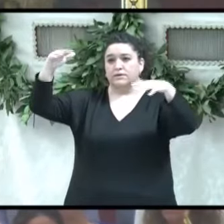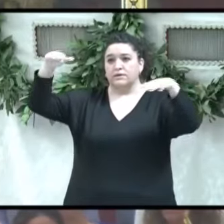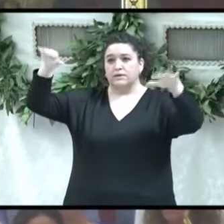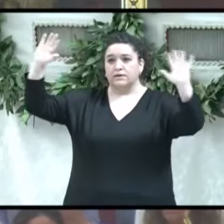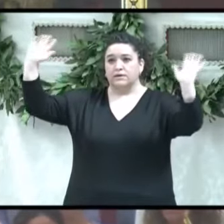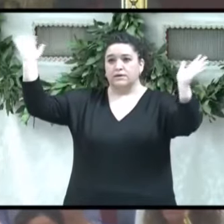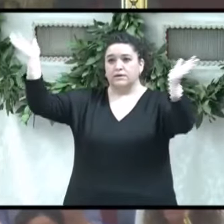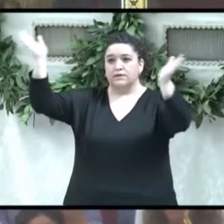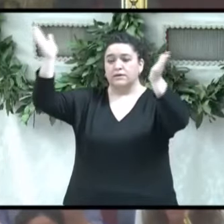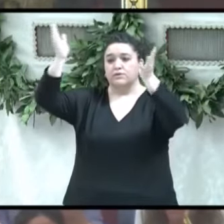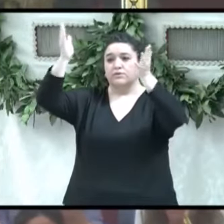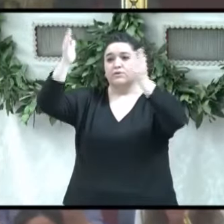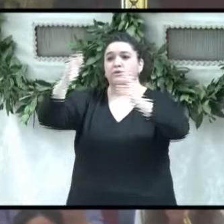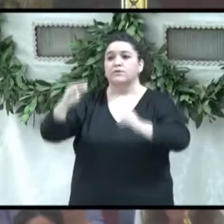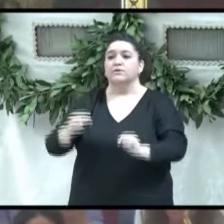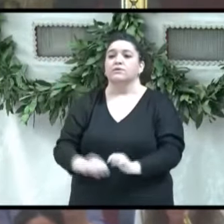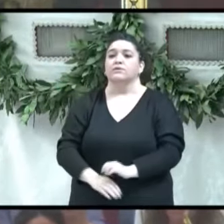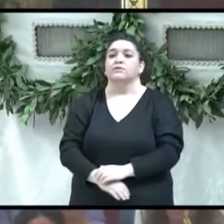aleluya